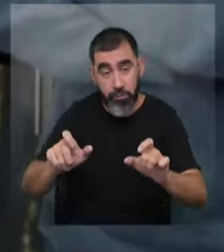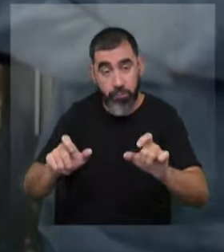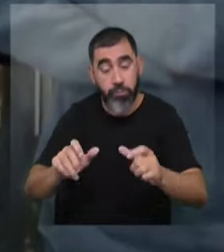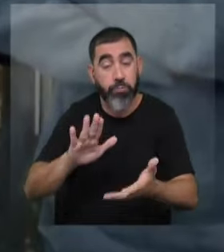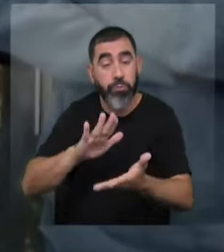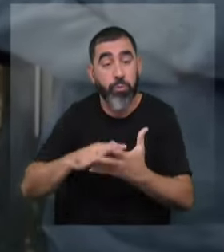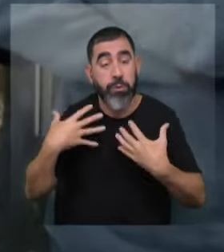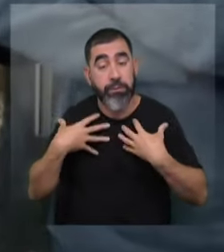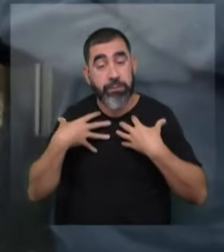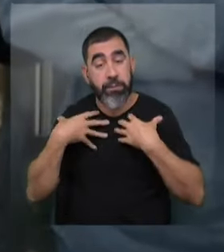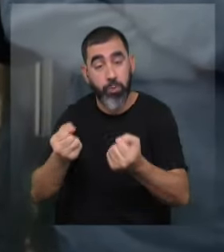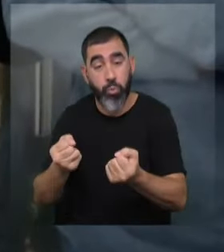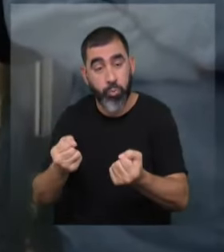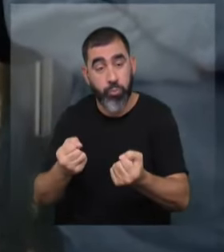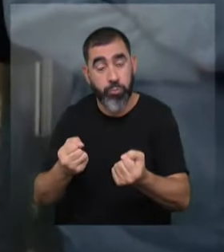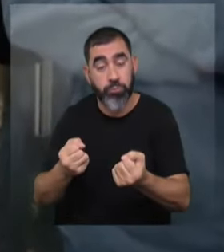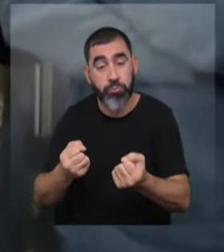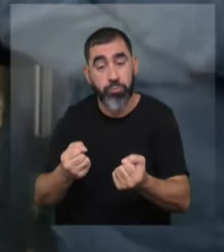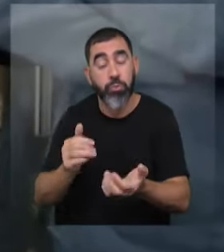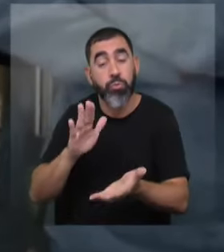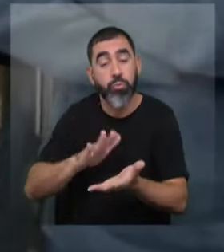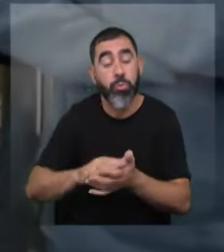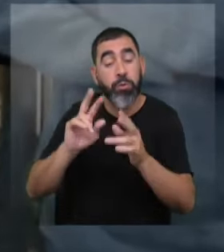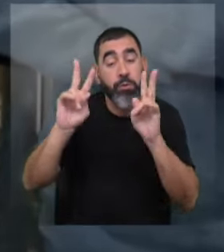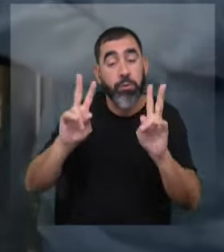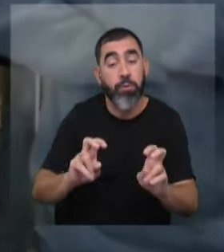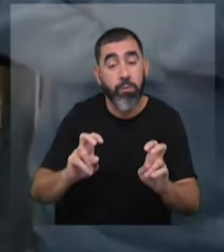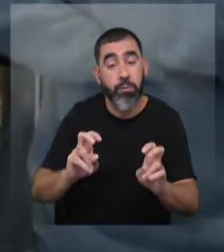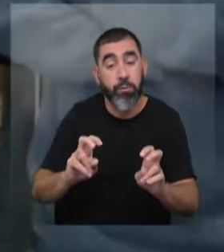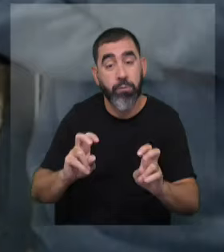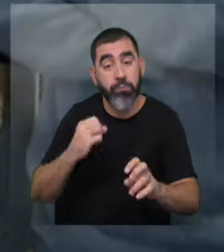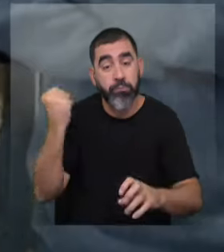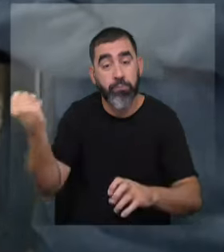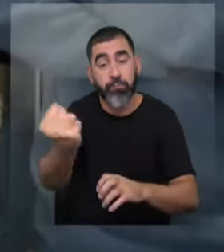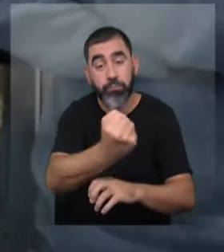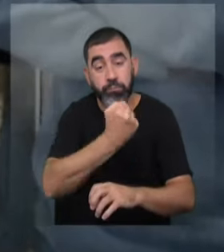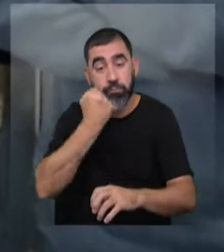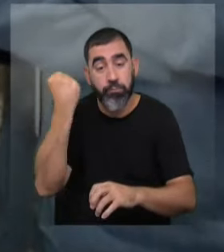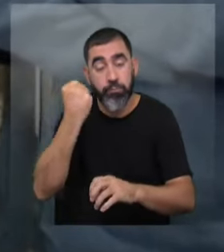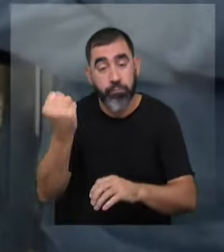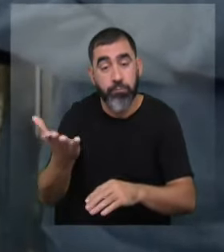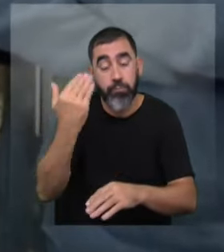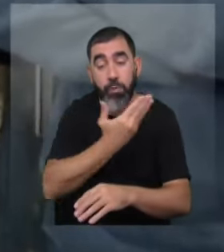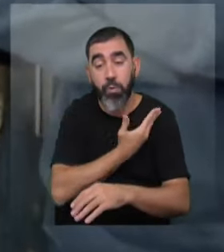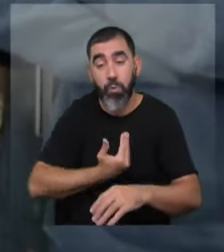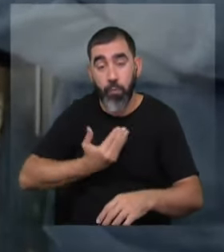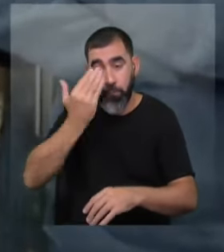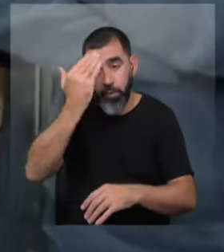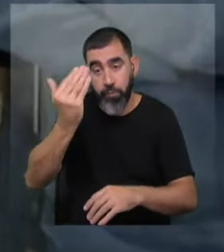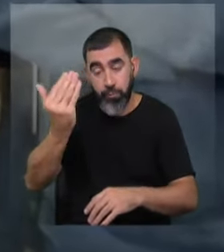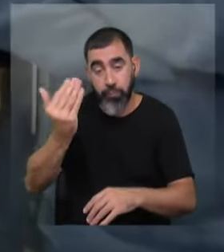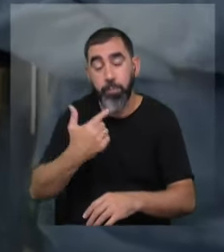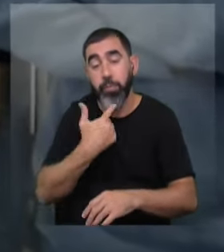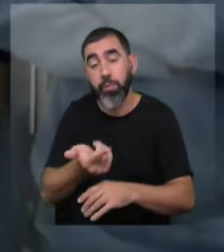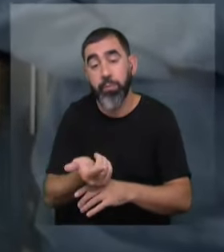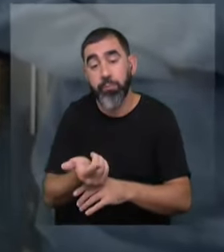referentes a la salud, referentes a temas que fueron pilares muy importantes en el gobierno del Frente Amplio, como